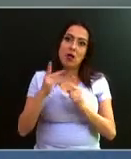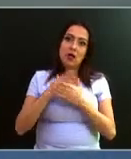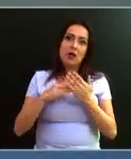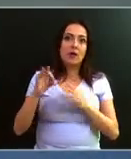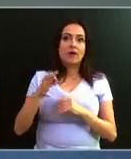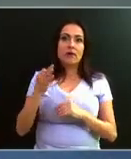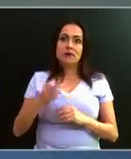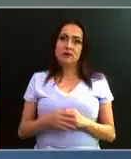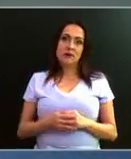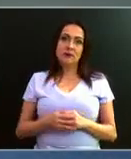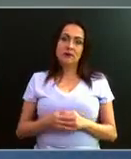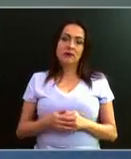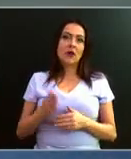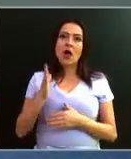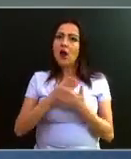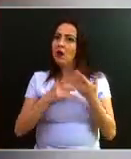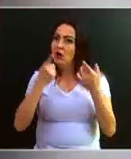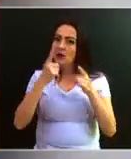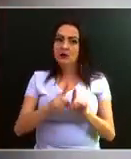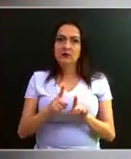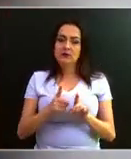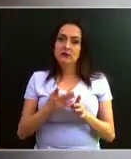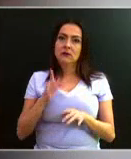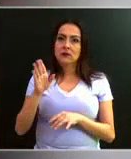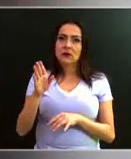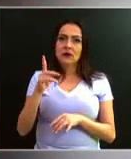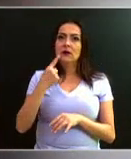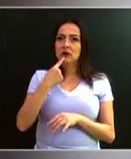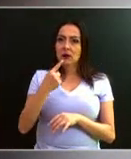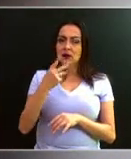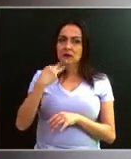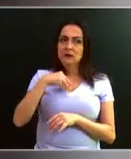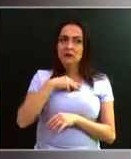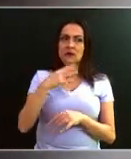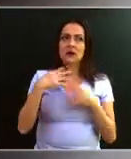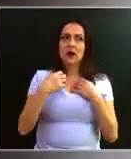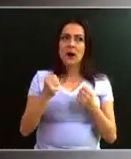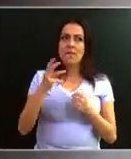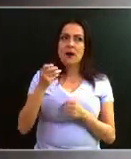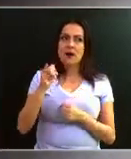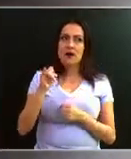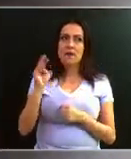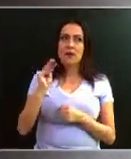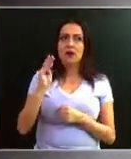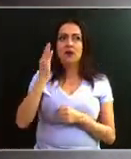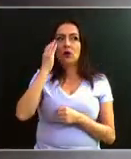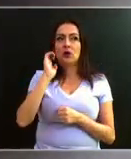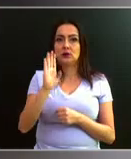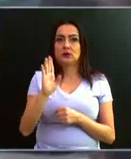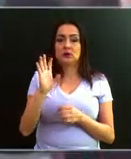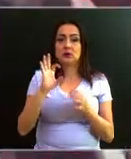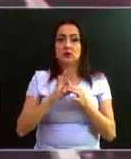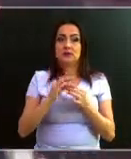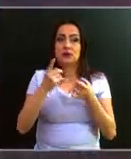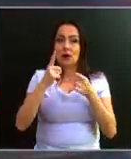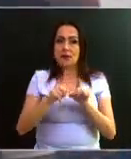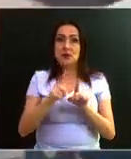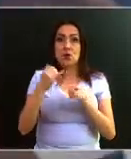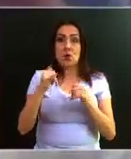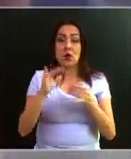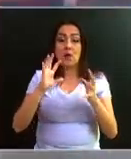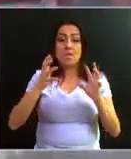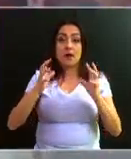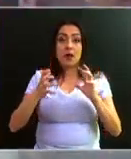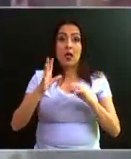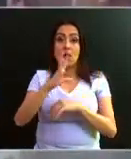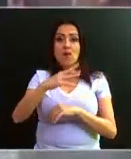manera algo pasó. Esto fue lo que indicó la ministra de Salud, Mari Munive, con respecto a lo sucedido con el juego mecánico